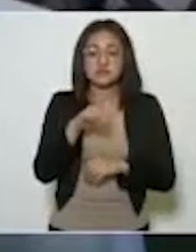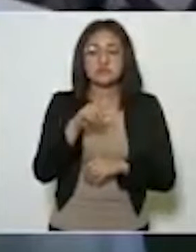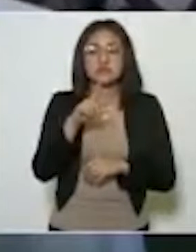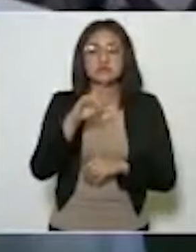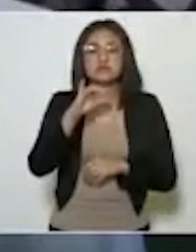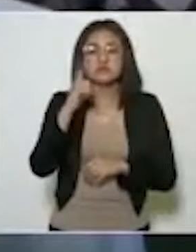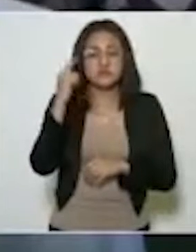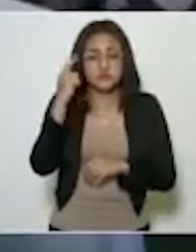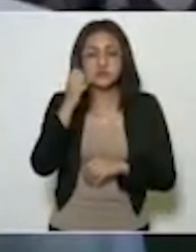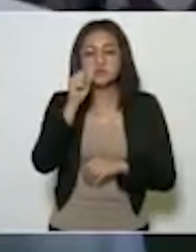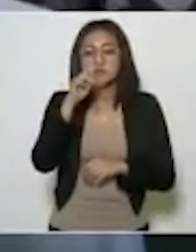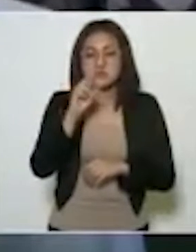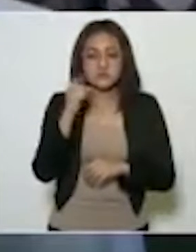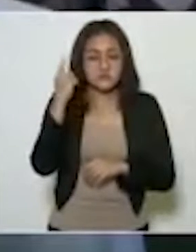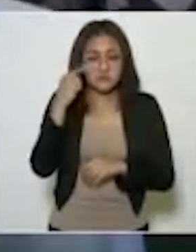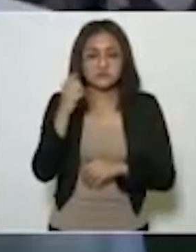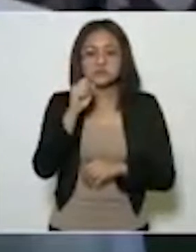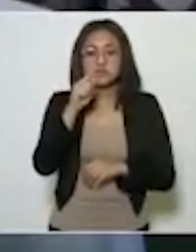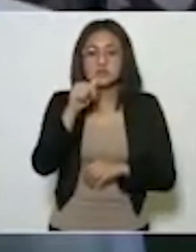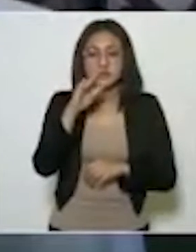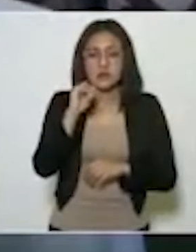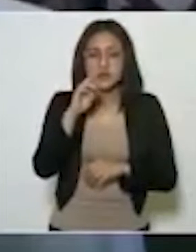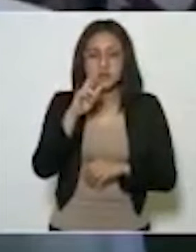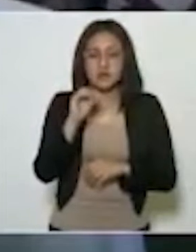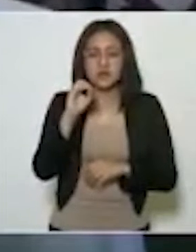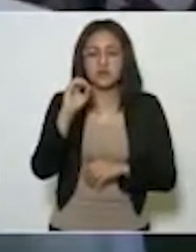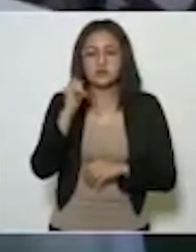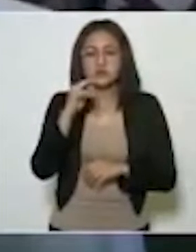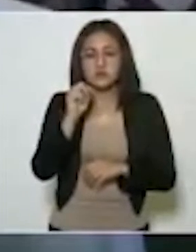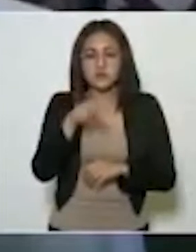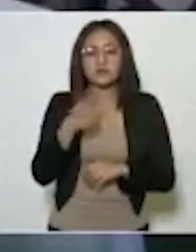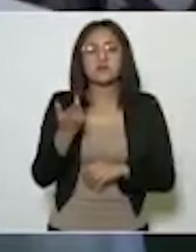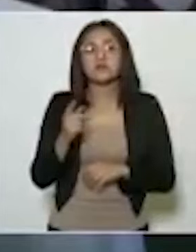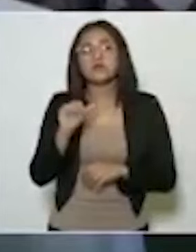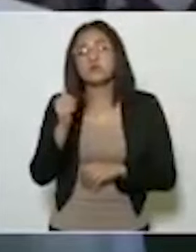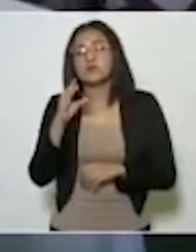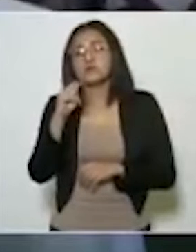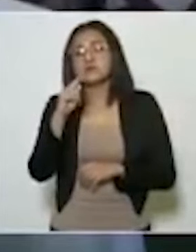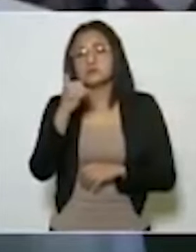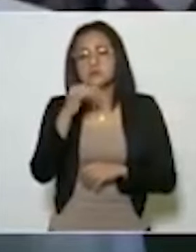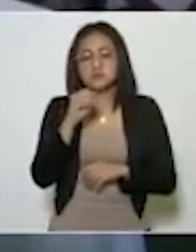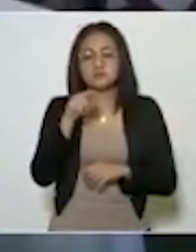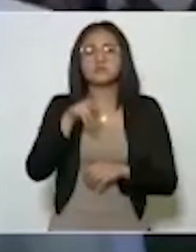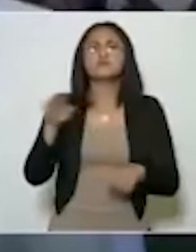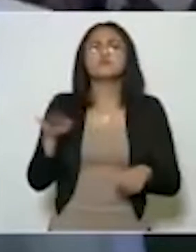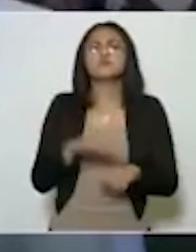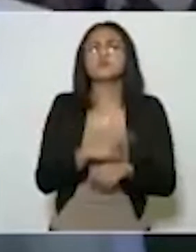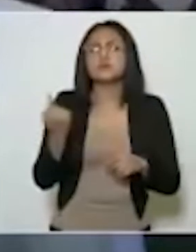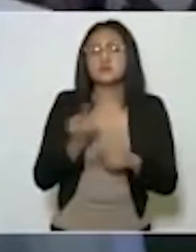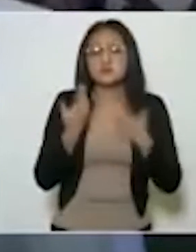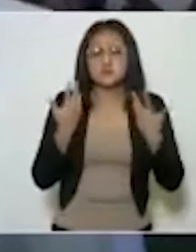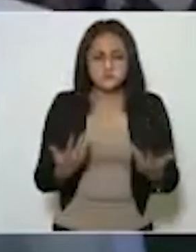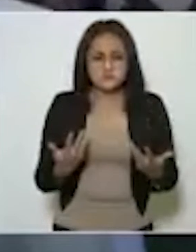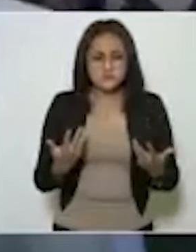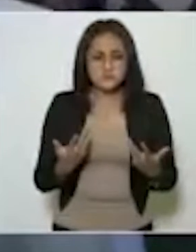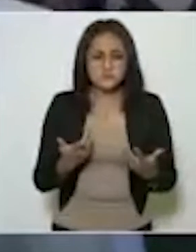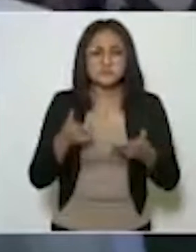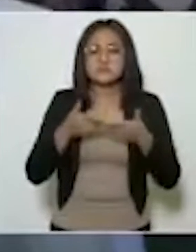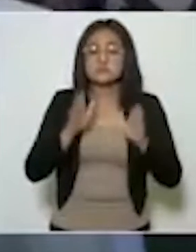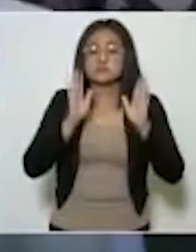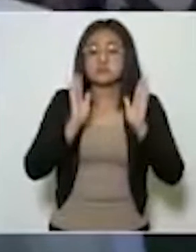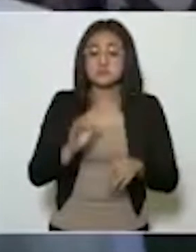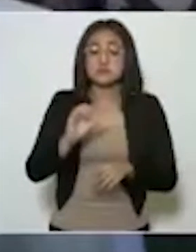Pedro, San Andrés Cholula, Santa Clara Ocoyucan y Cuautlancingo, por lo que se